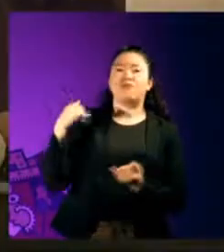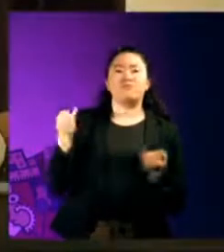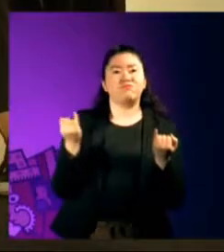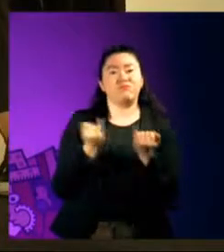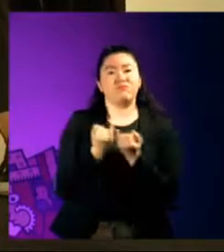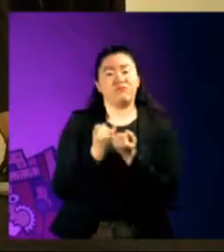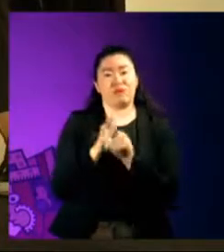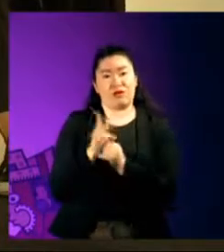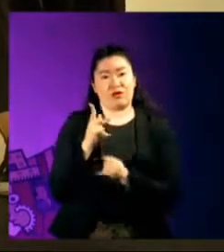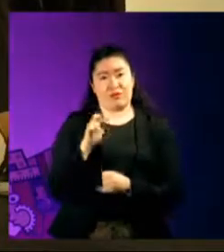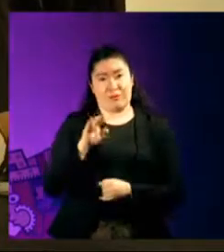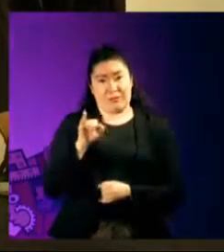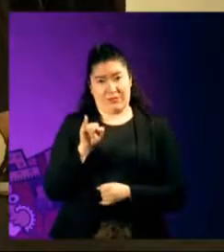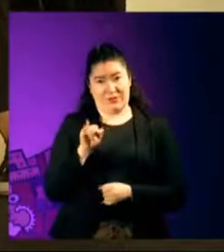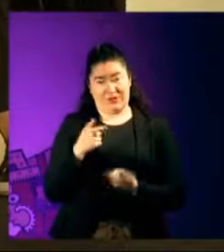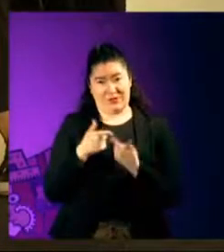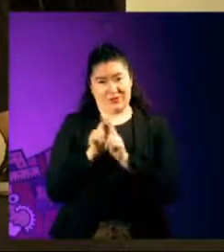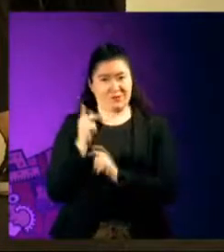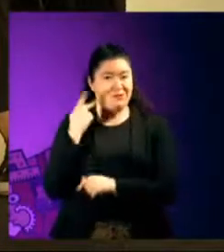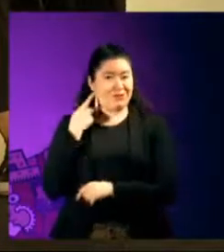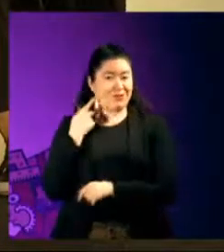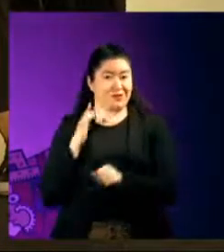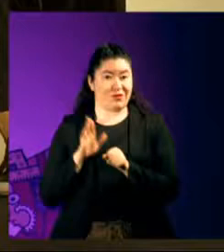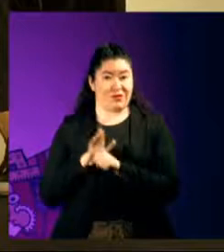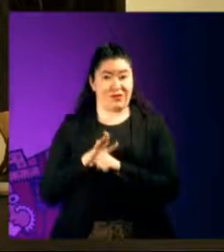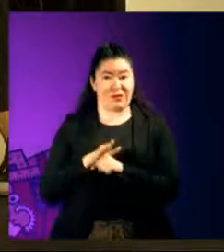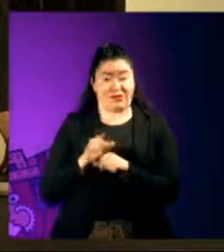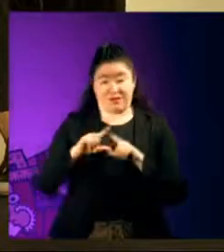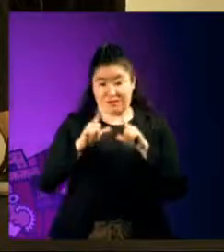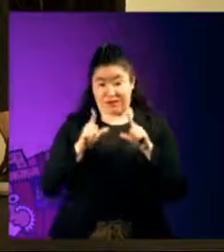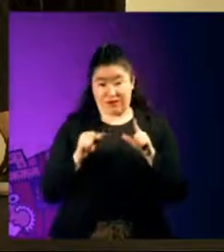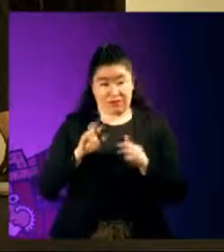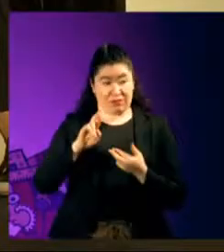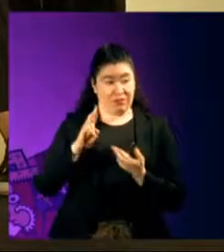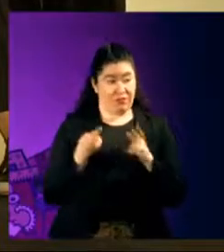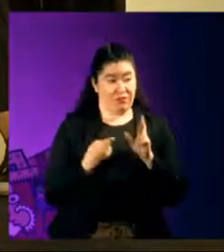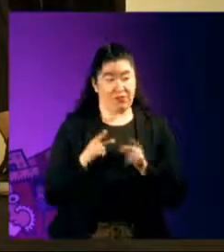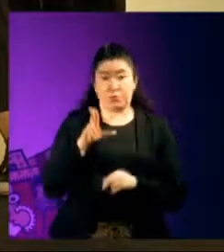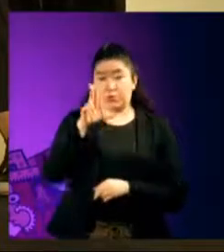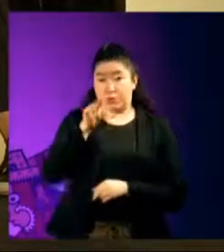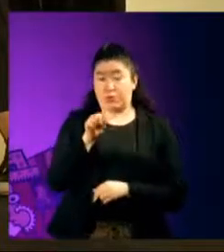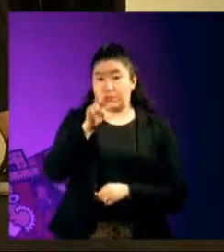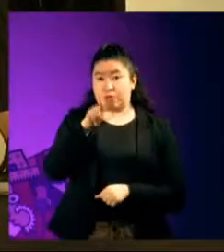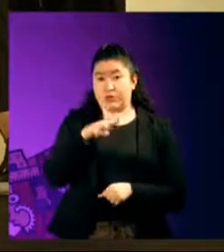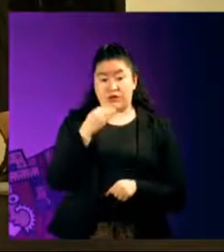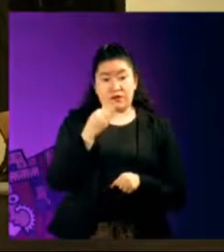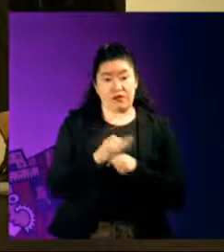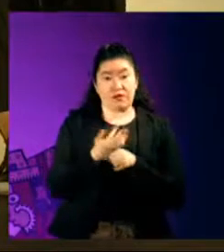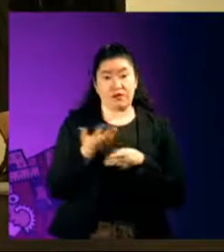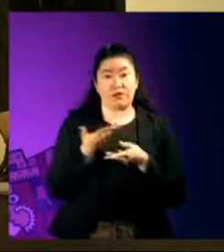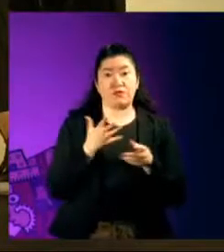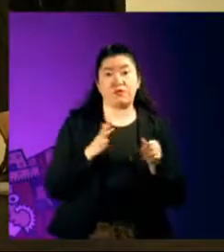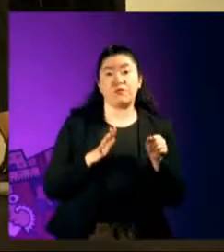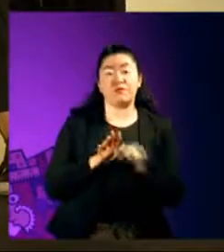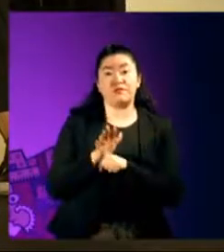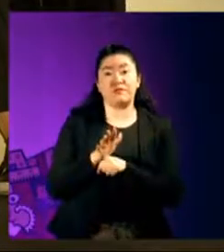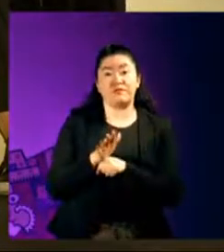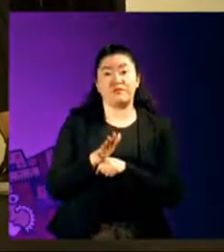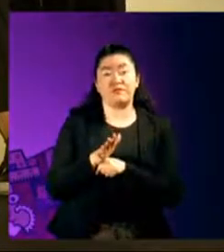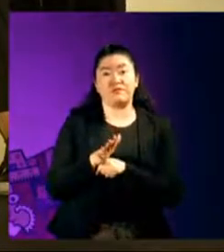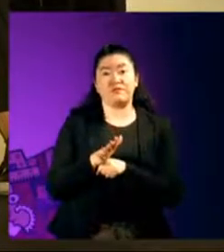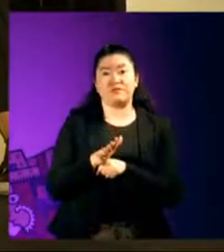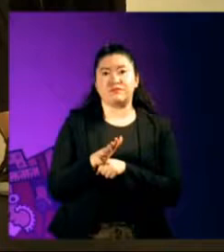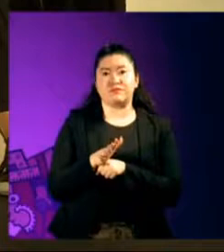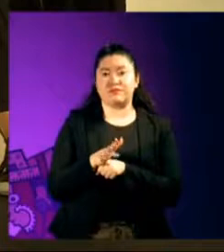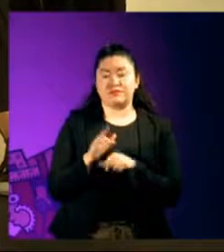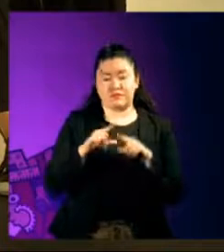con el pri del nacionalismo revolucionario no no ya no de lo que se trata ahora es de ser